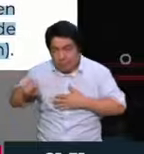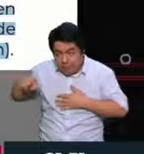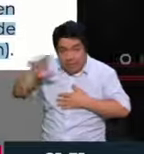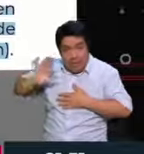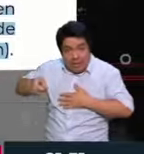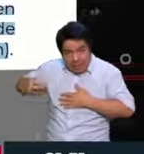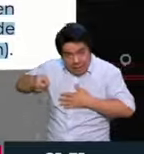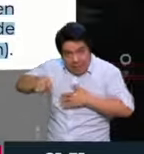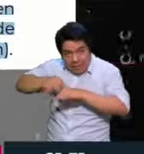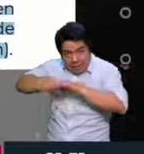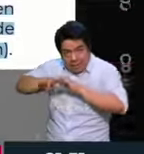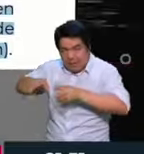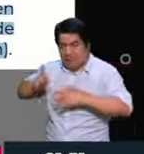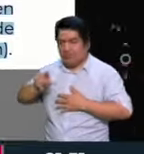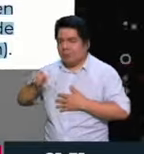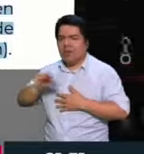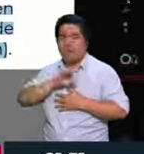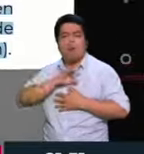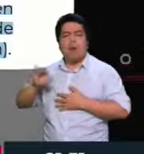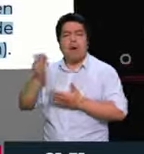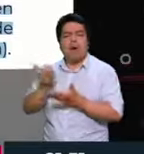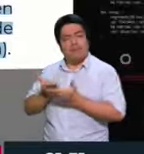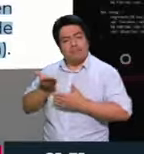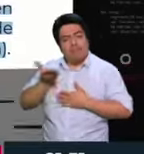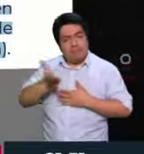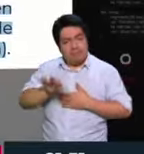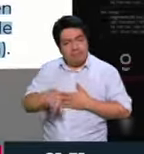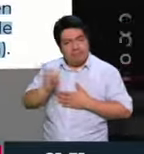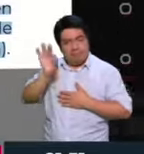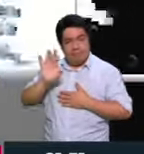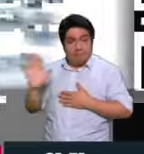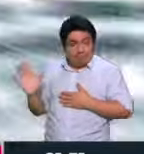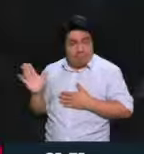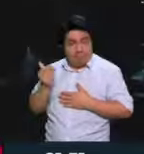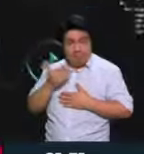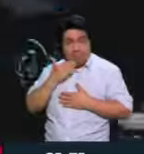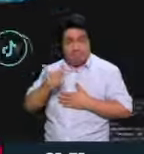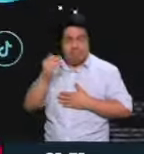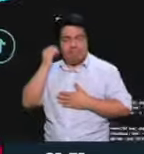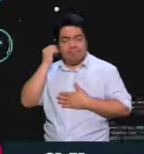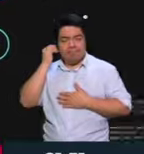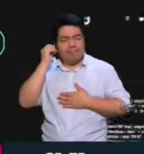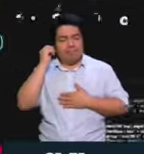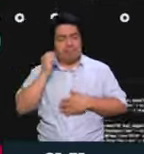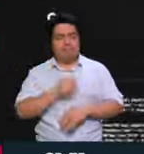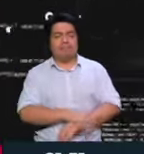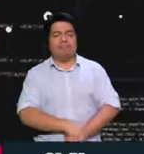trabajando en el Poder Judicial podrán ser propuestos para ser elegidos. Infodemia.